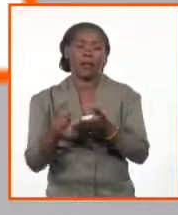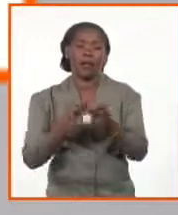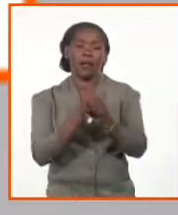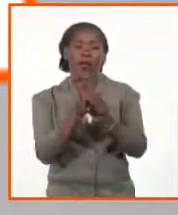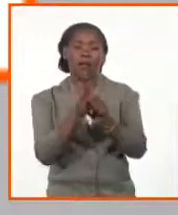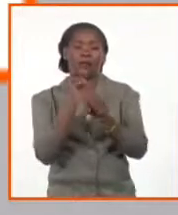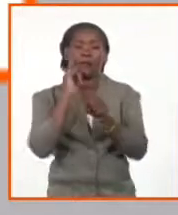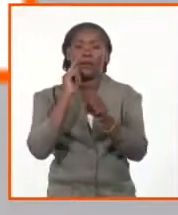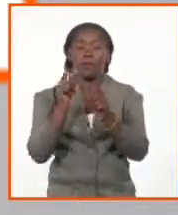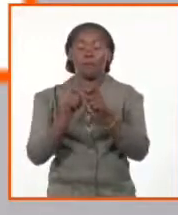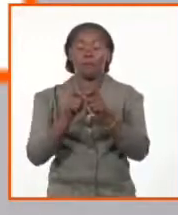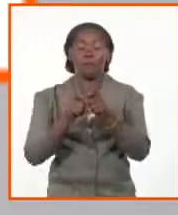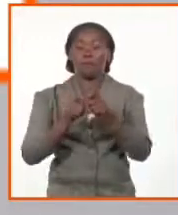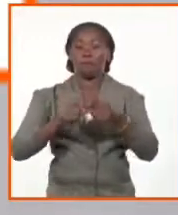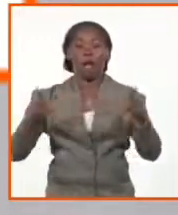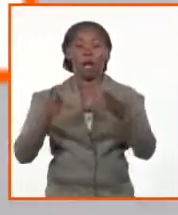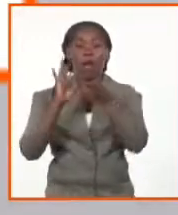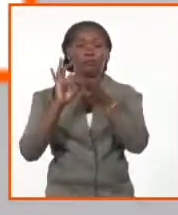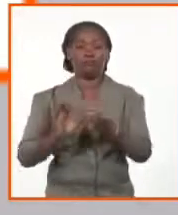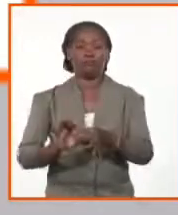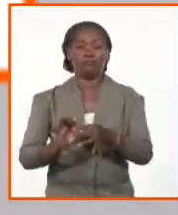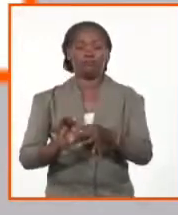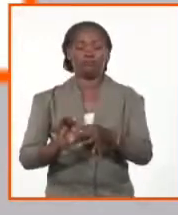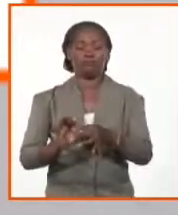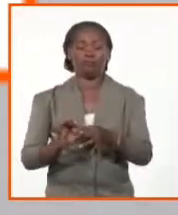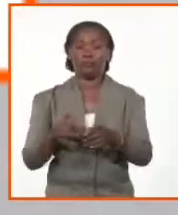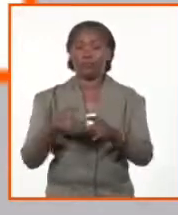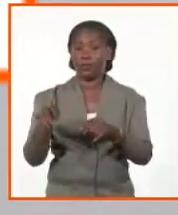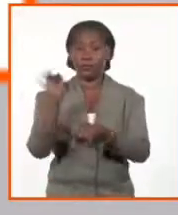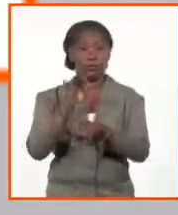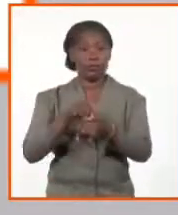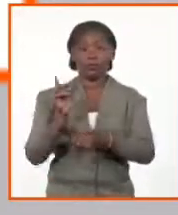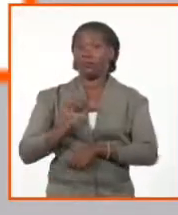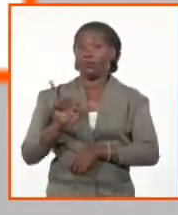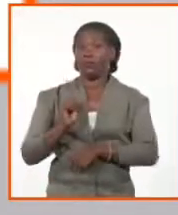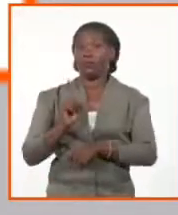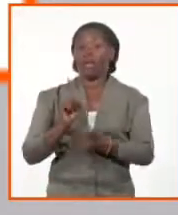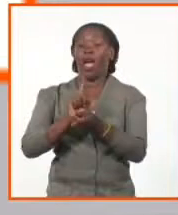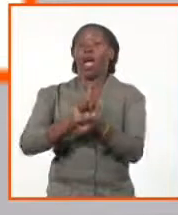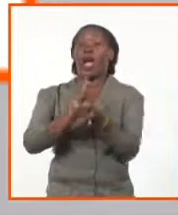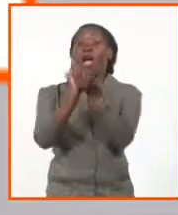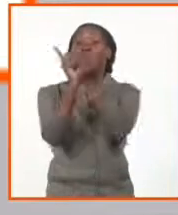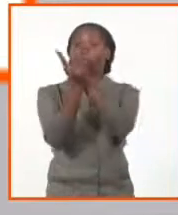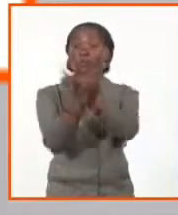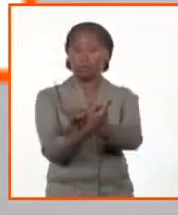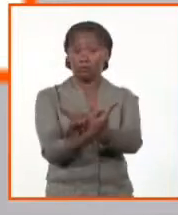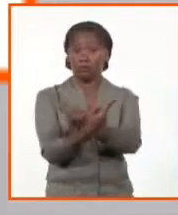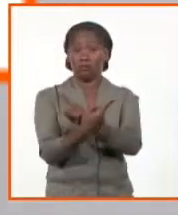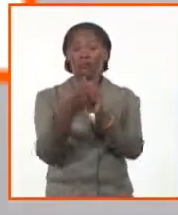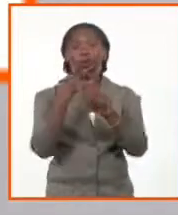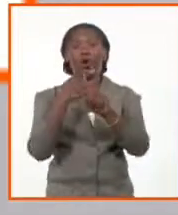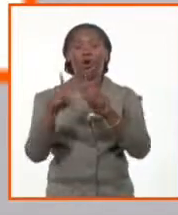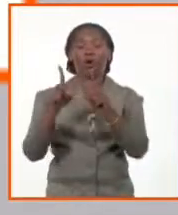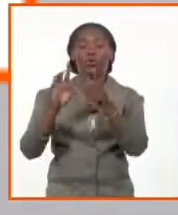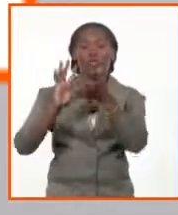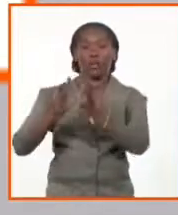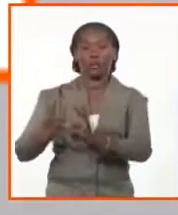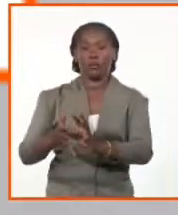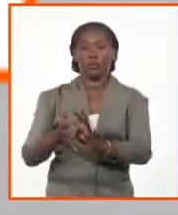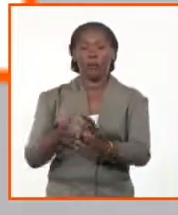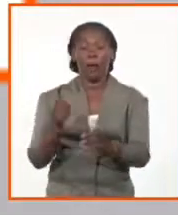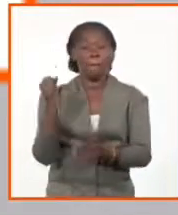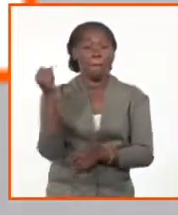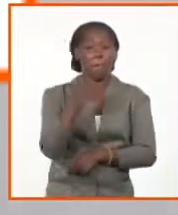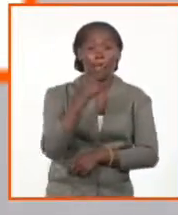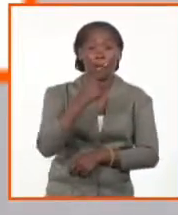aparecen las complicaciones no es así el dengue el dengue fíjense que en los tres primeros días el